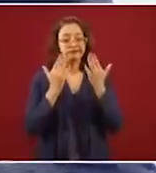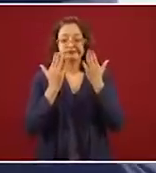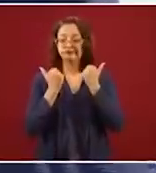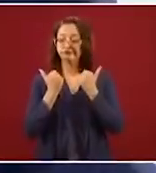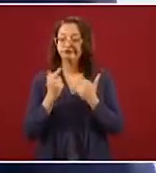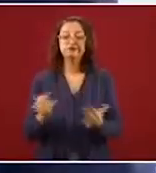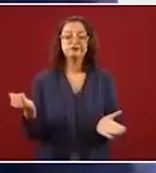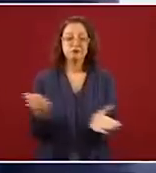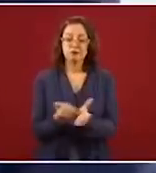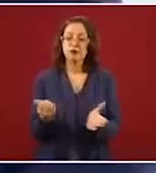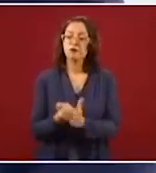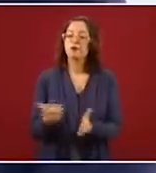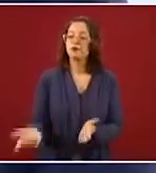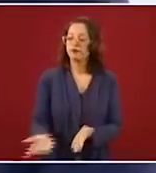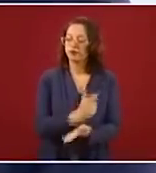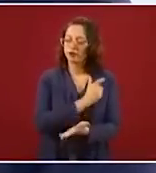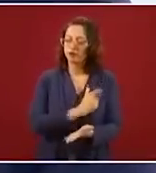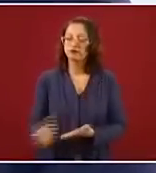Tienen que pagar los impuestos.